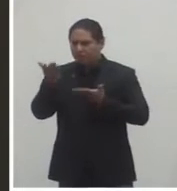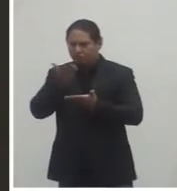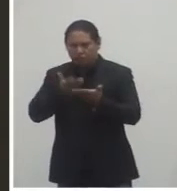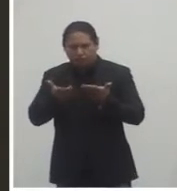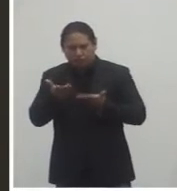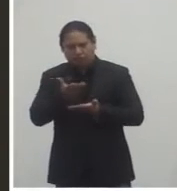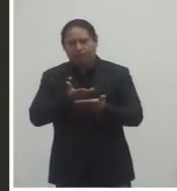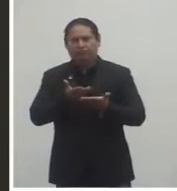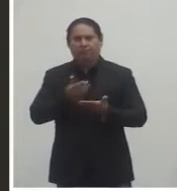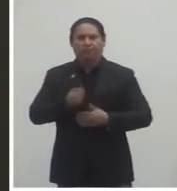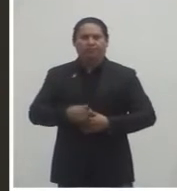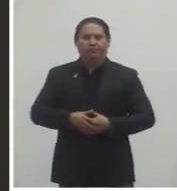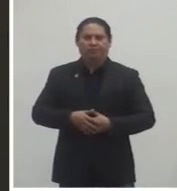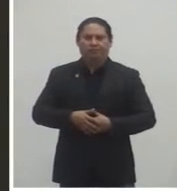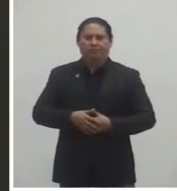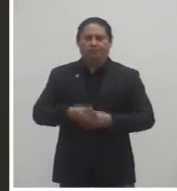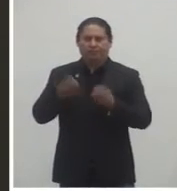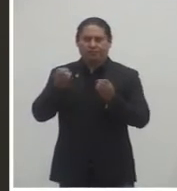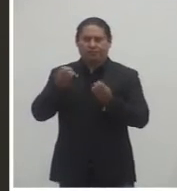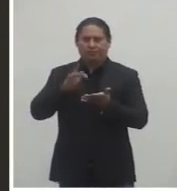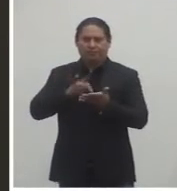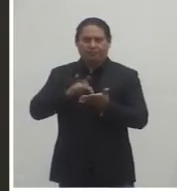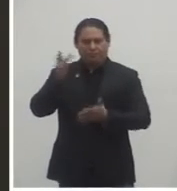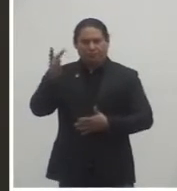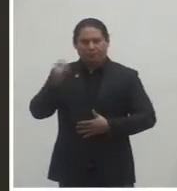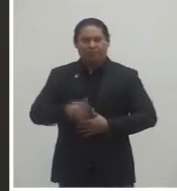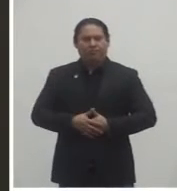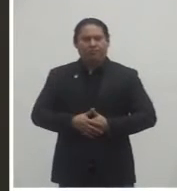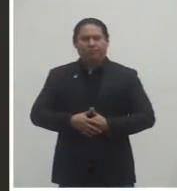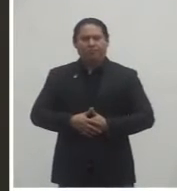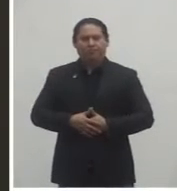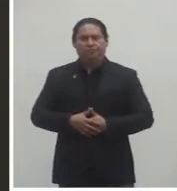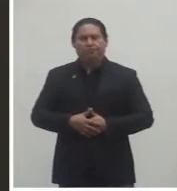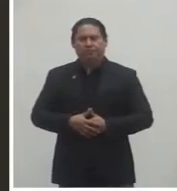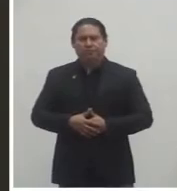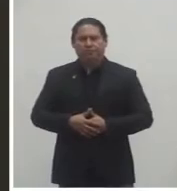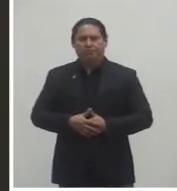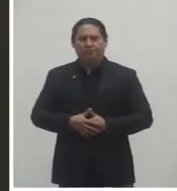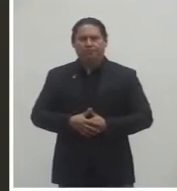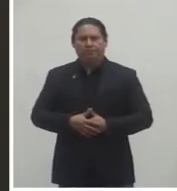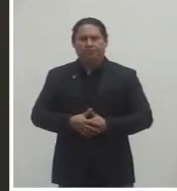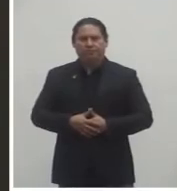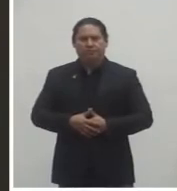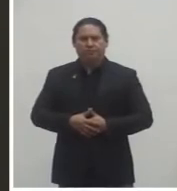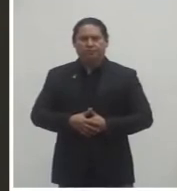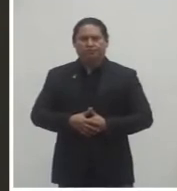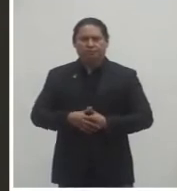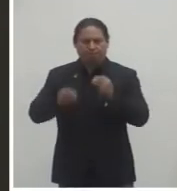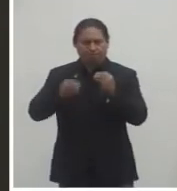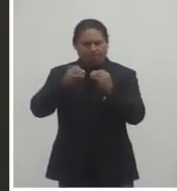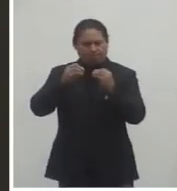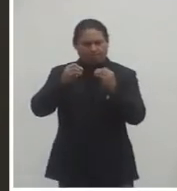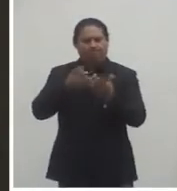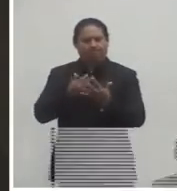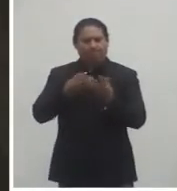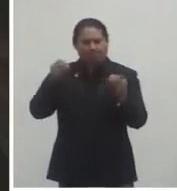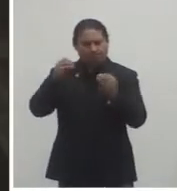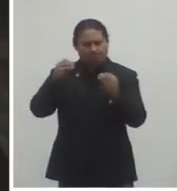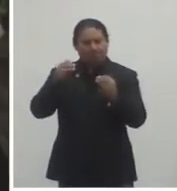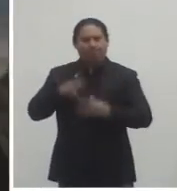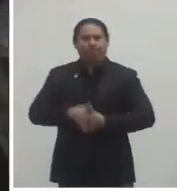consenso. Es cuanto, presidenta, y estamos en el debate.